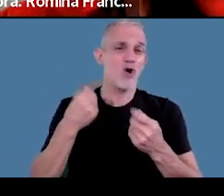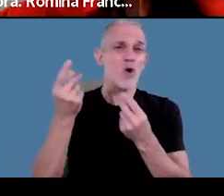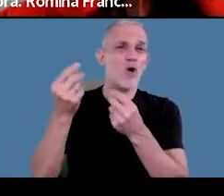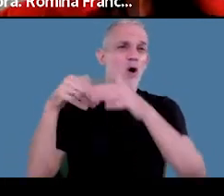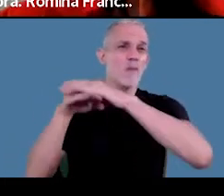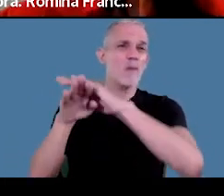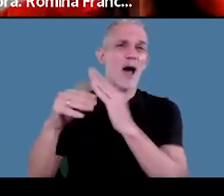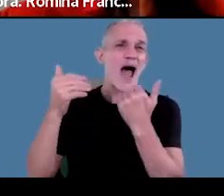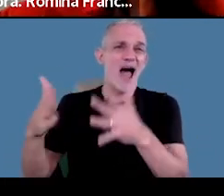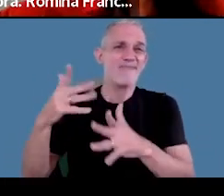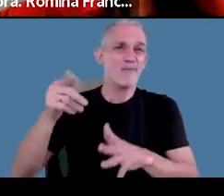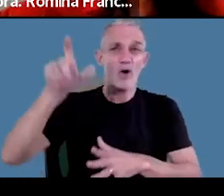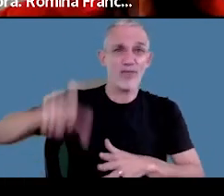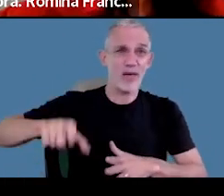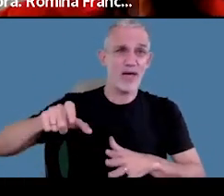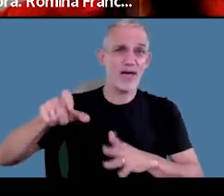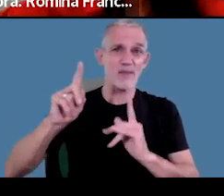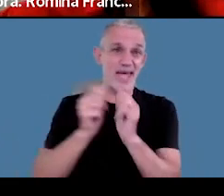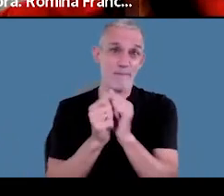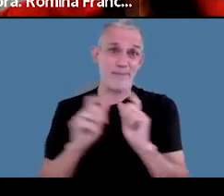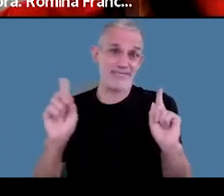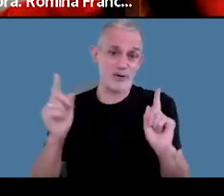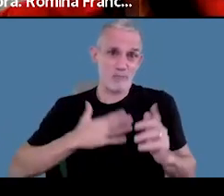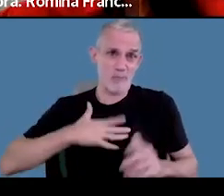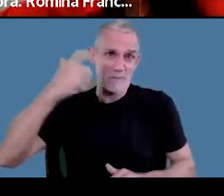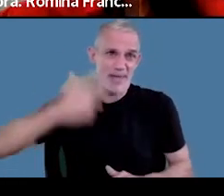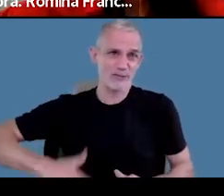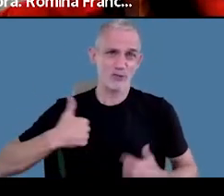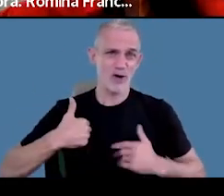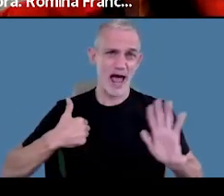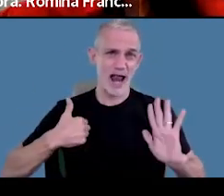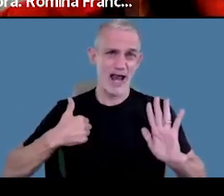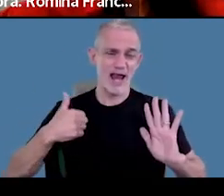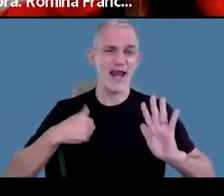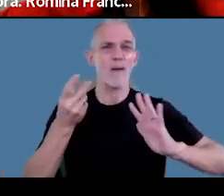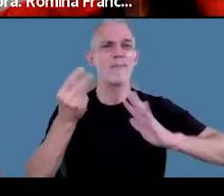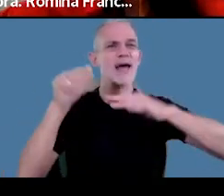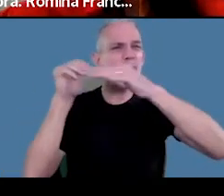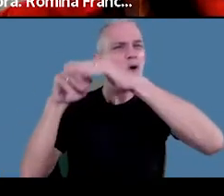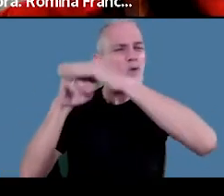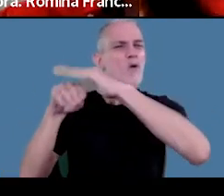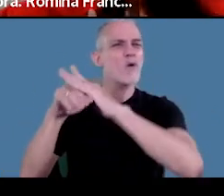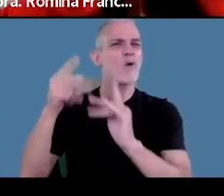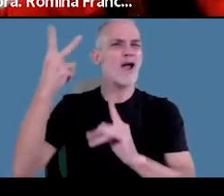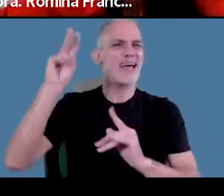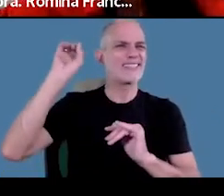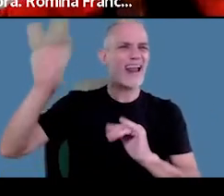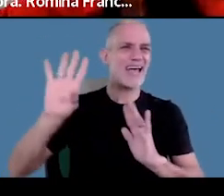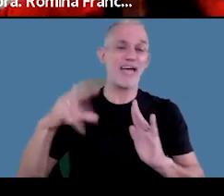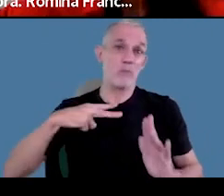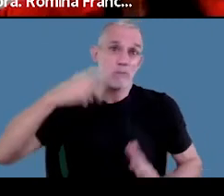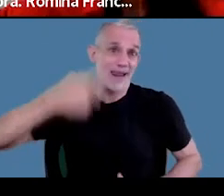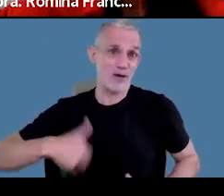a favor del titular de la explotación, es algo ya a nivel personal, a nivel